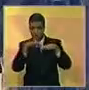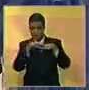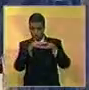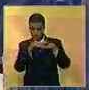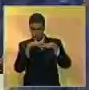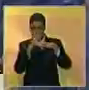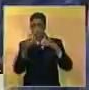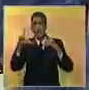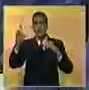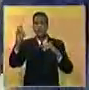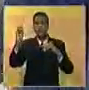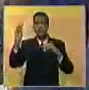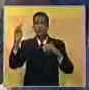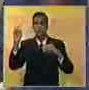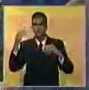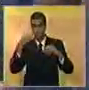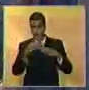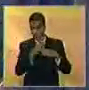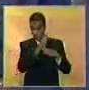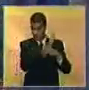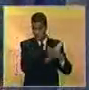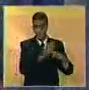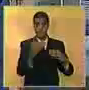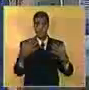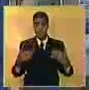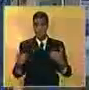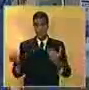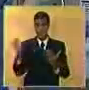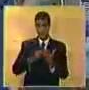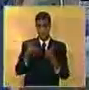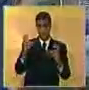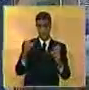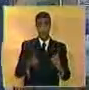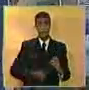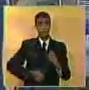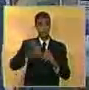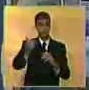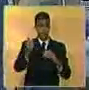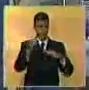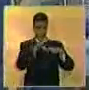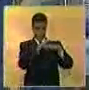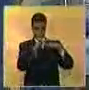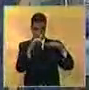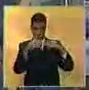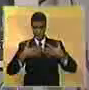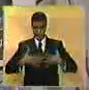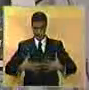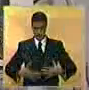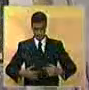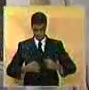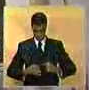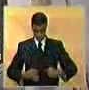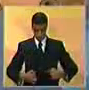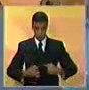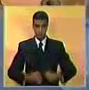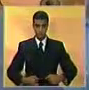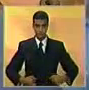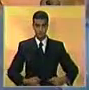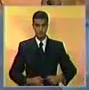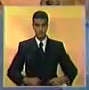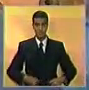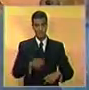la lipoescultura convencional, y te permite obtener una mayor definición de los relieves anatómicos del